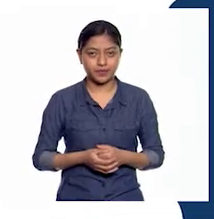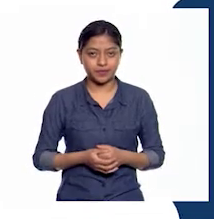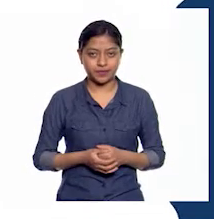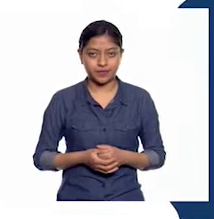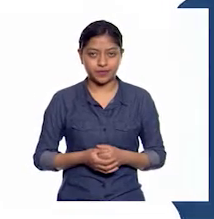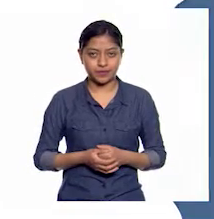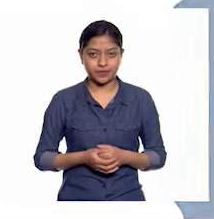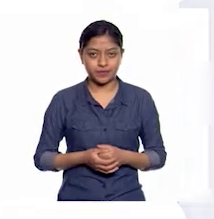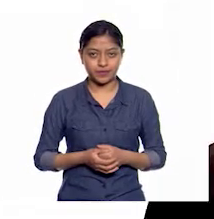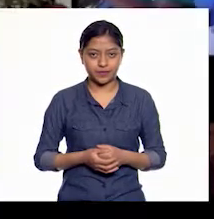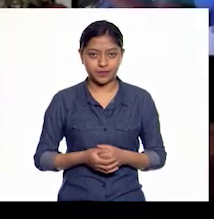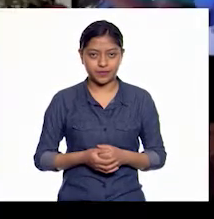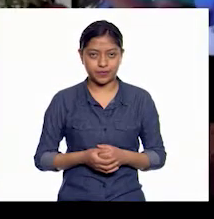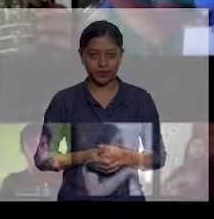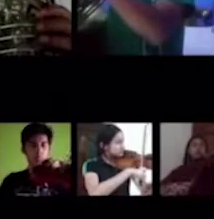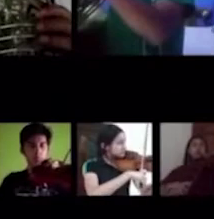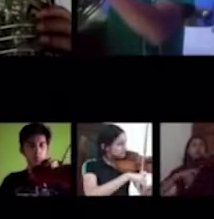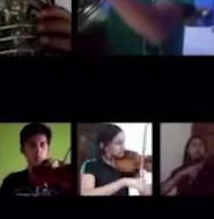aprendeencasa.cep.gov.mx.